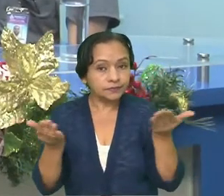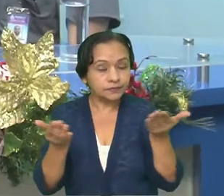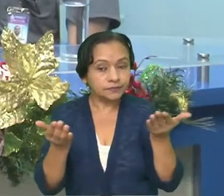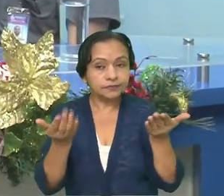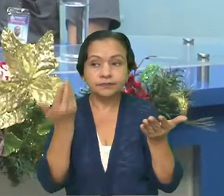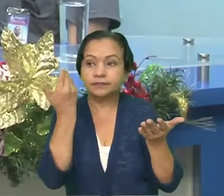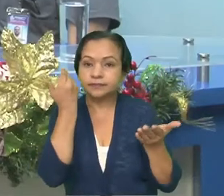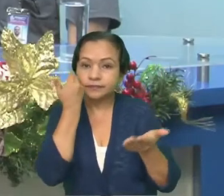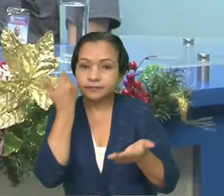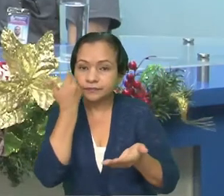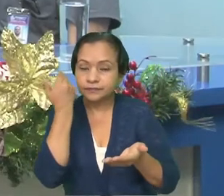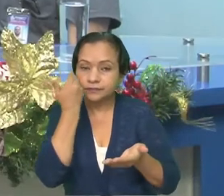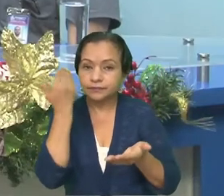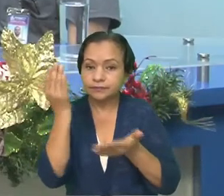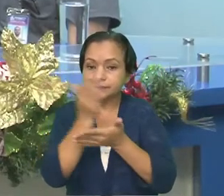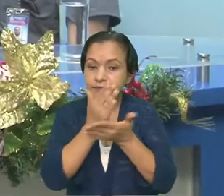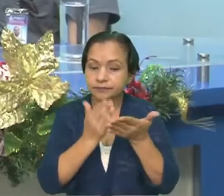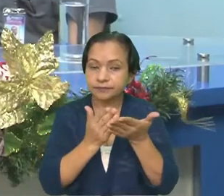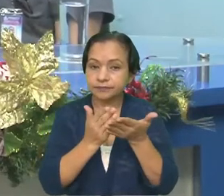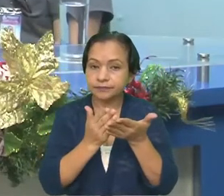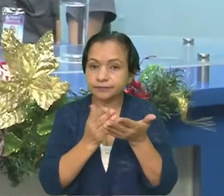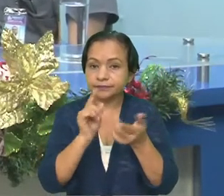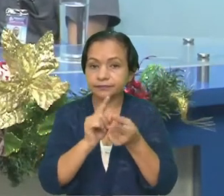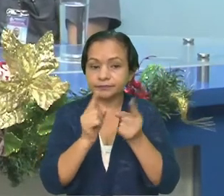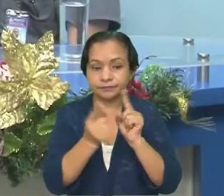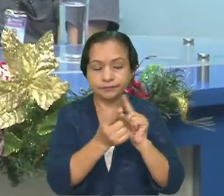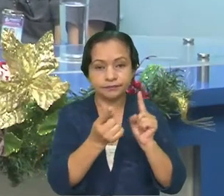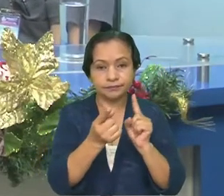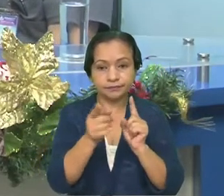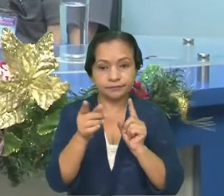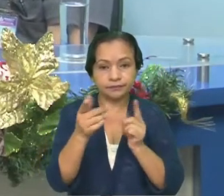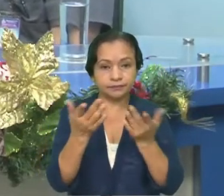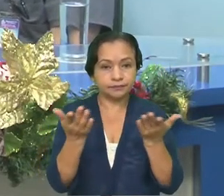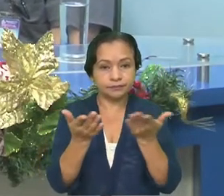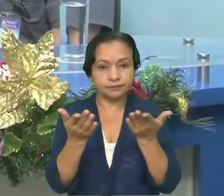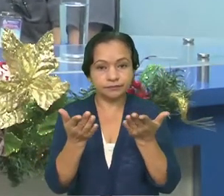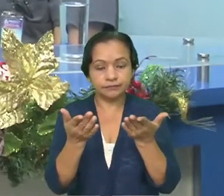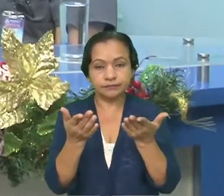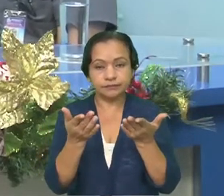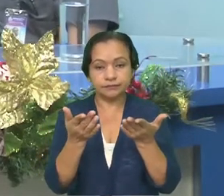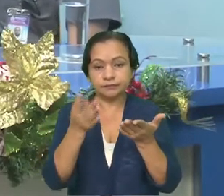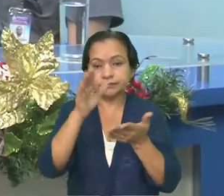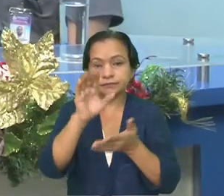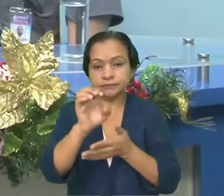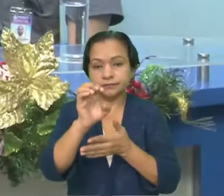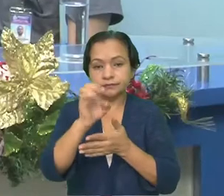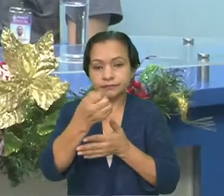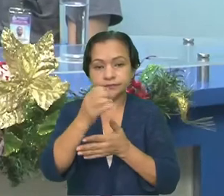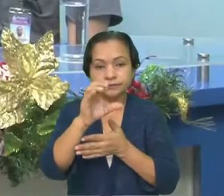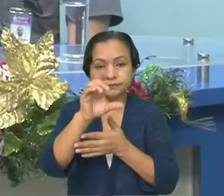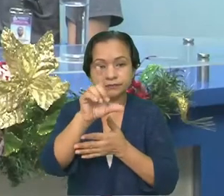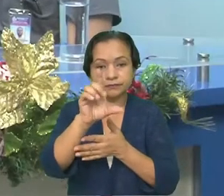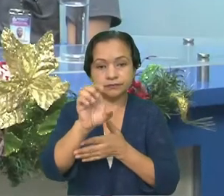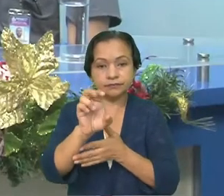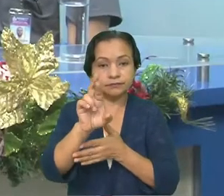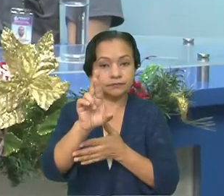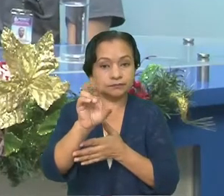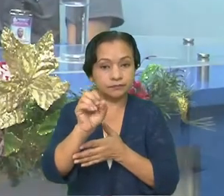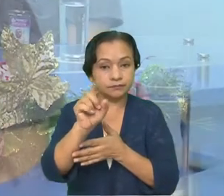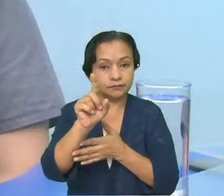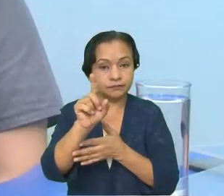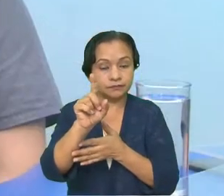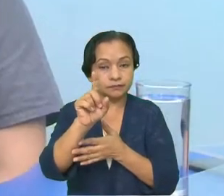por enfermedades que tienen que ver con alteraciones inmunológicas, como es la esclerosis múltiple, sino que también puede haber daño